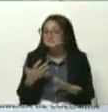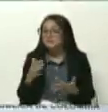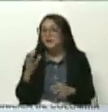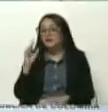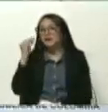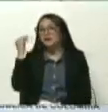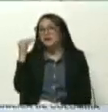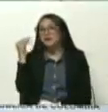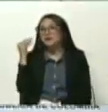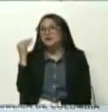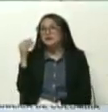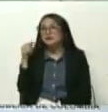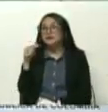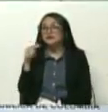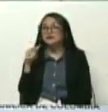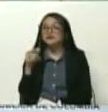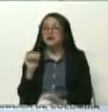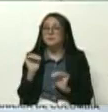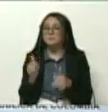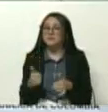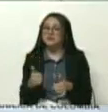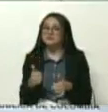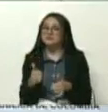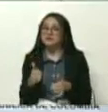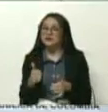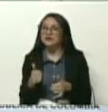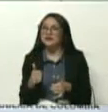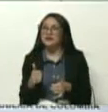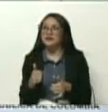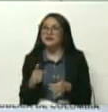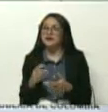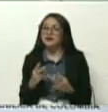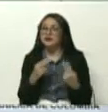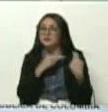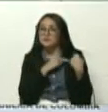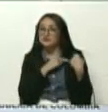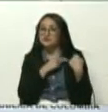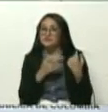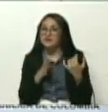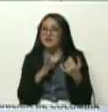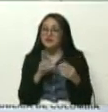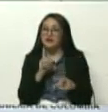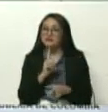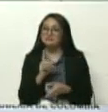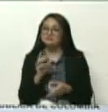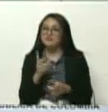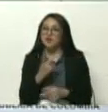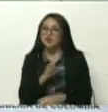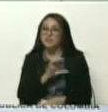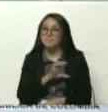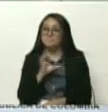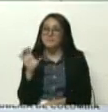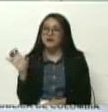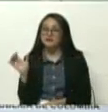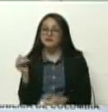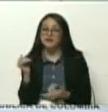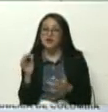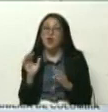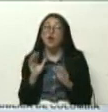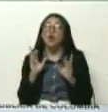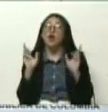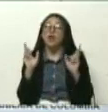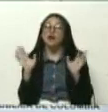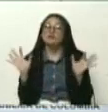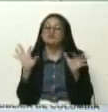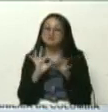aproximación. Este periodo que se inicia también es de corresponsabilidad de las partes y esperamos llevarlo a feliz término